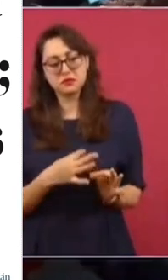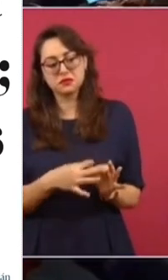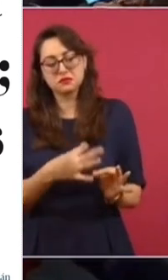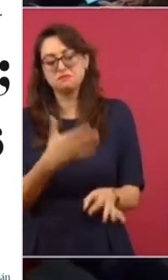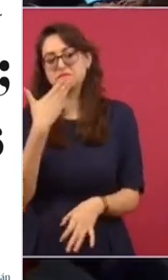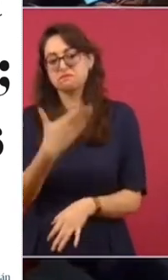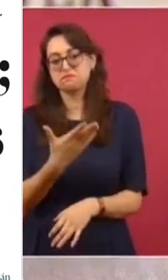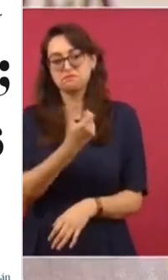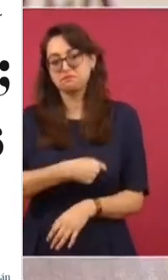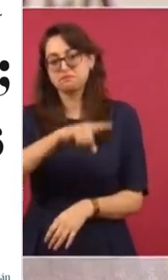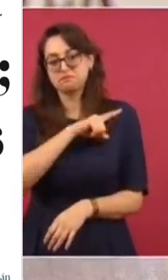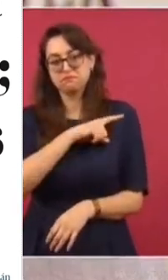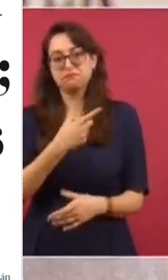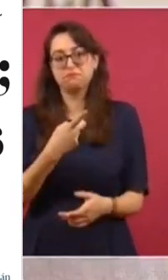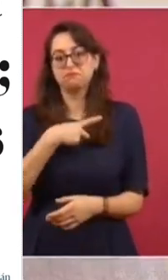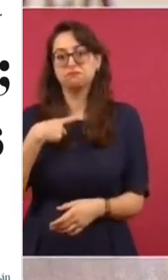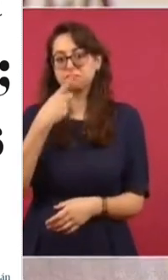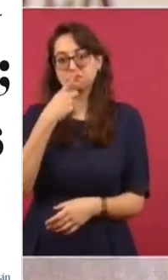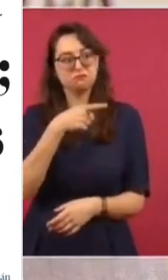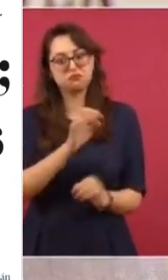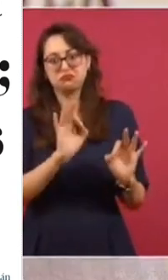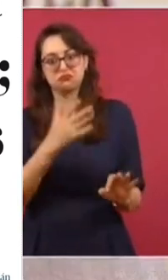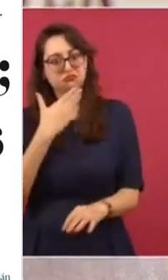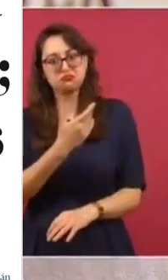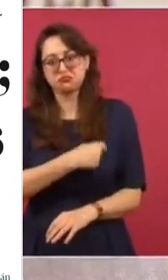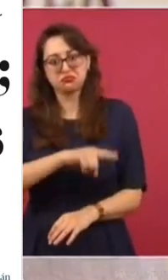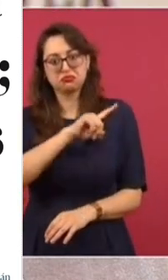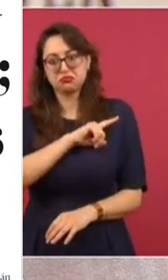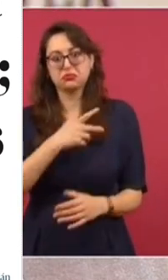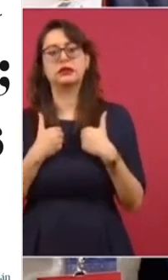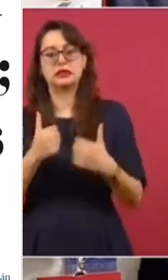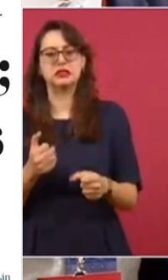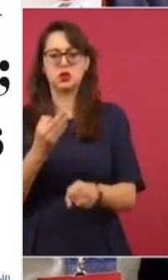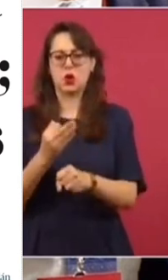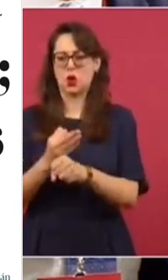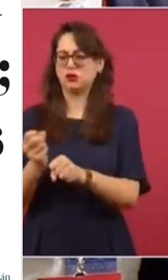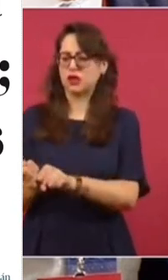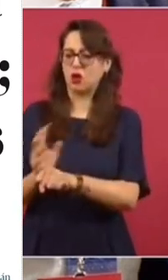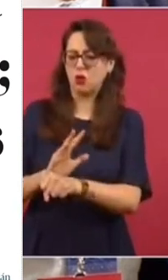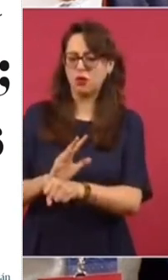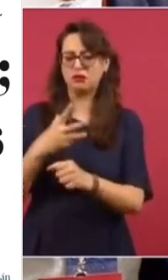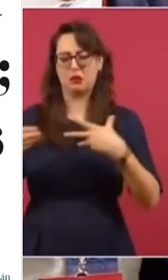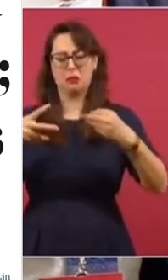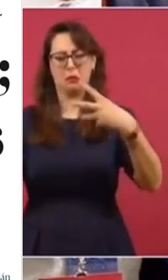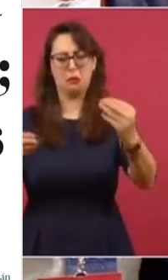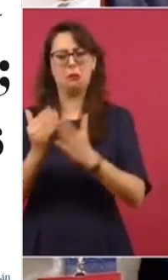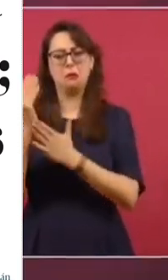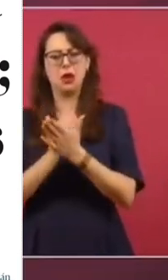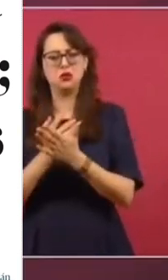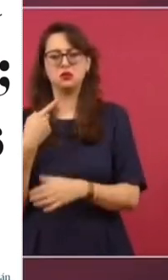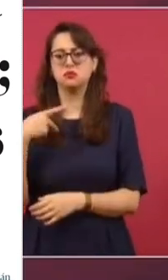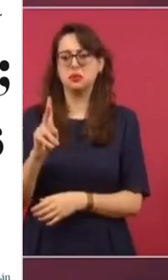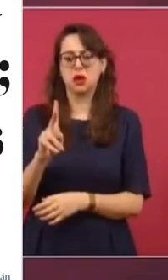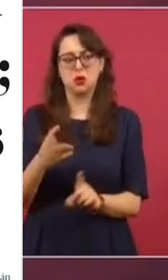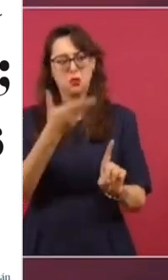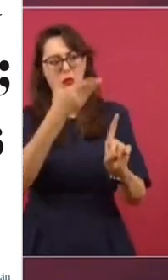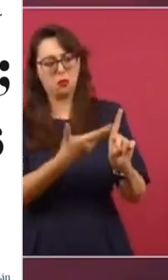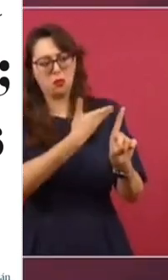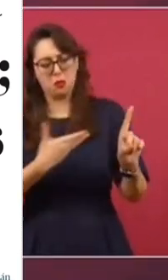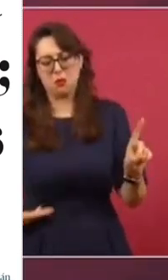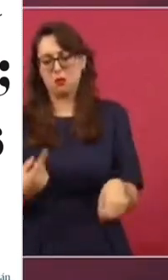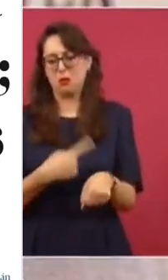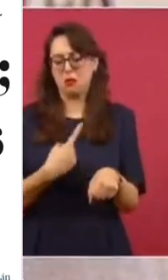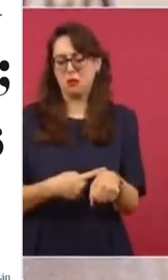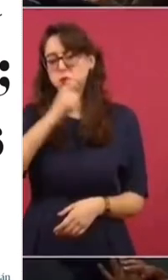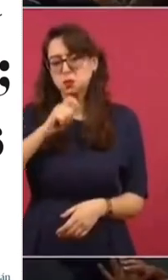seguramente sí, vale la pena remarcarlo, está al 100%, a ustedes y a los mexicanos les consta. ¿Quién del gabinete está en aislamiento además del mandatario? No, que nosotros tengamos